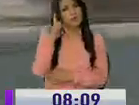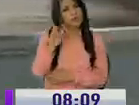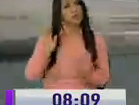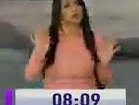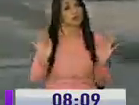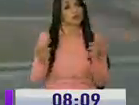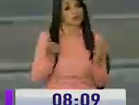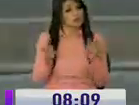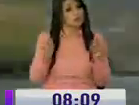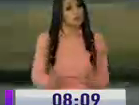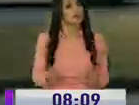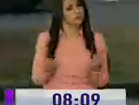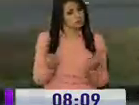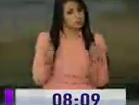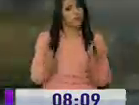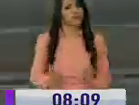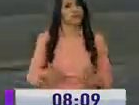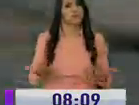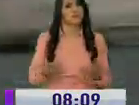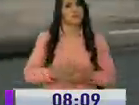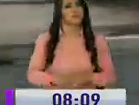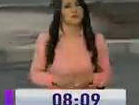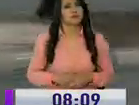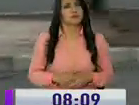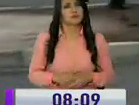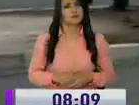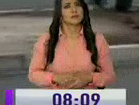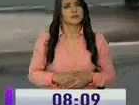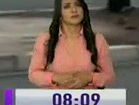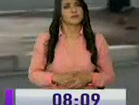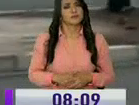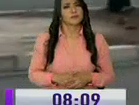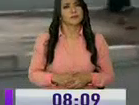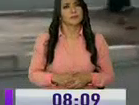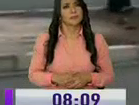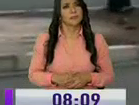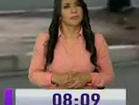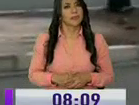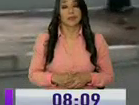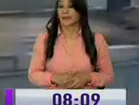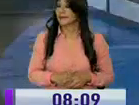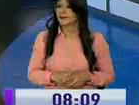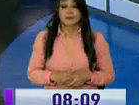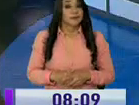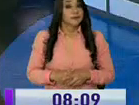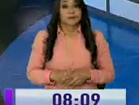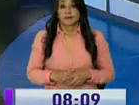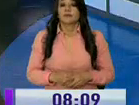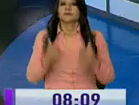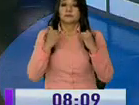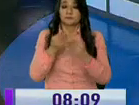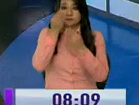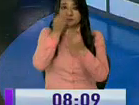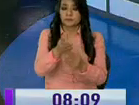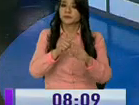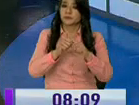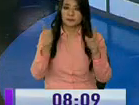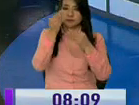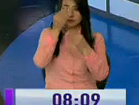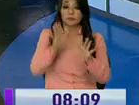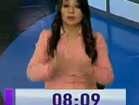de las manos. Miren esto, increíble, increíble. En fin, les seguiremos comunicando, hay mucho para